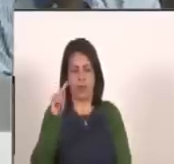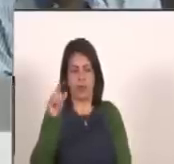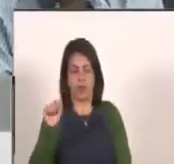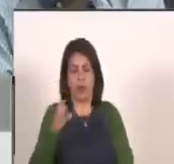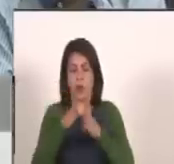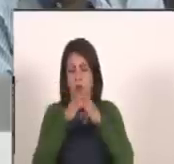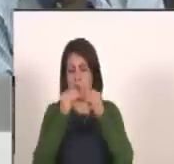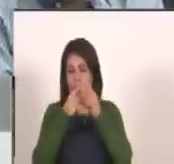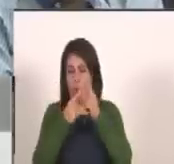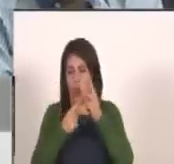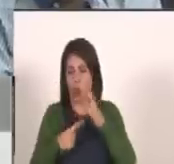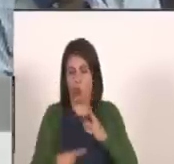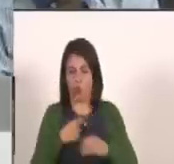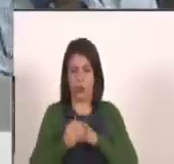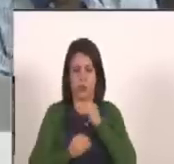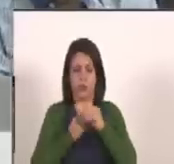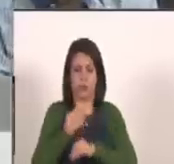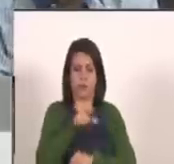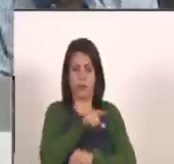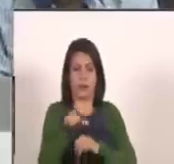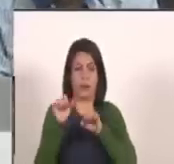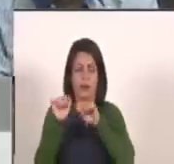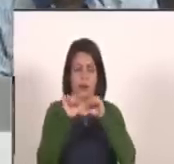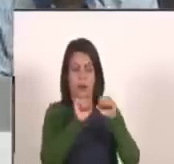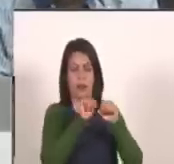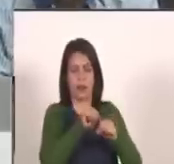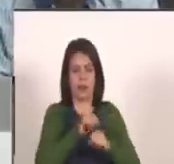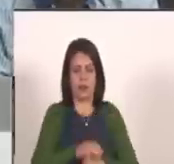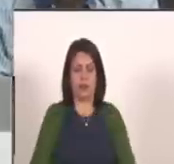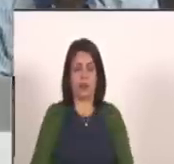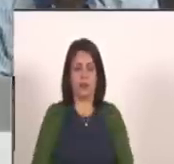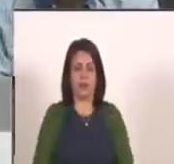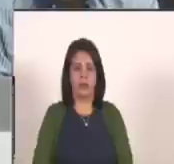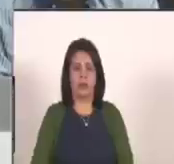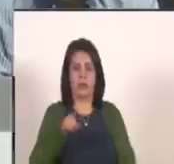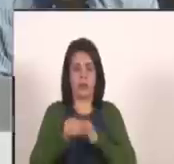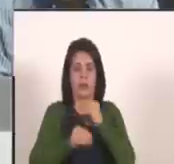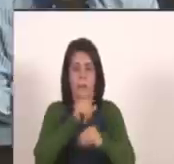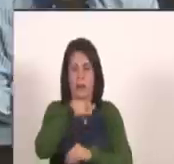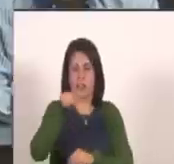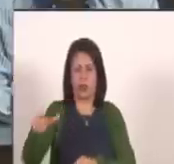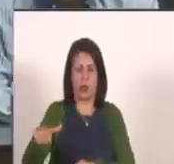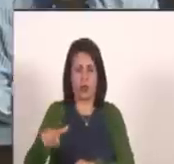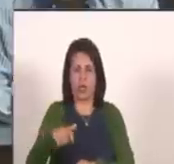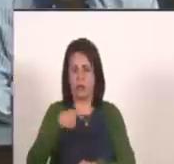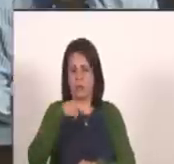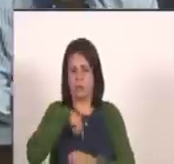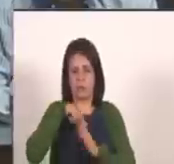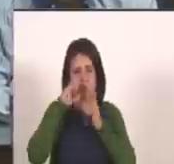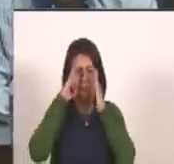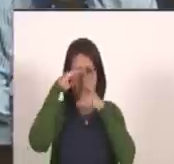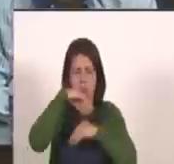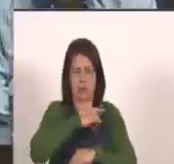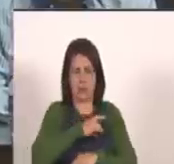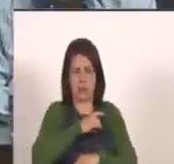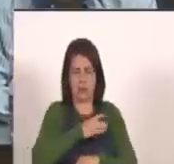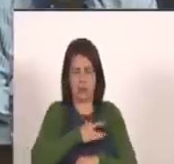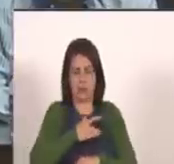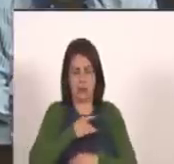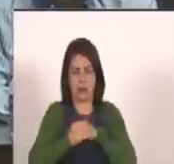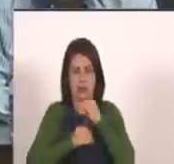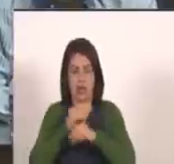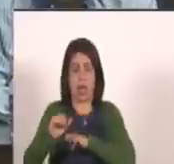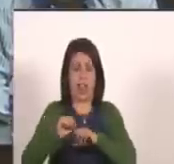caso de tantos otros sirva para evitar que seres sin alma sigan saciando sus